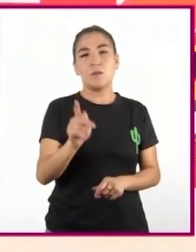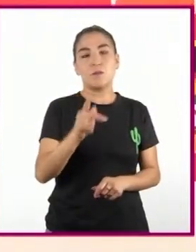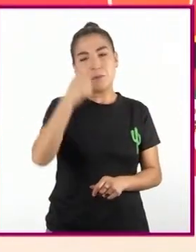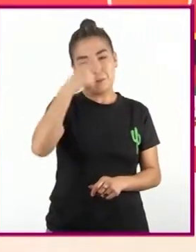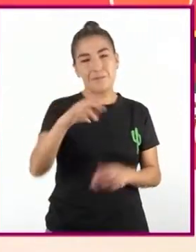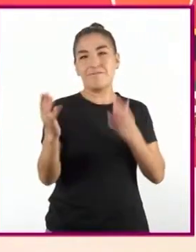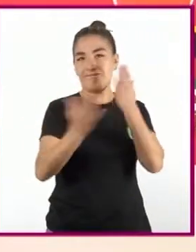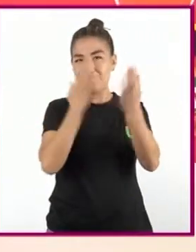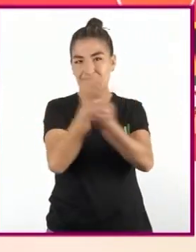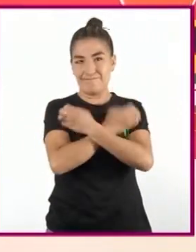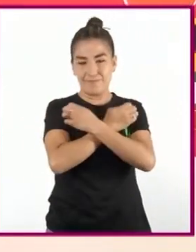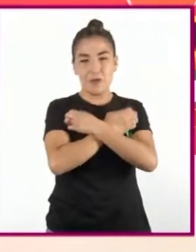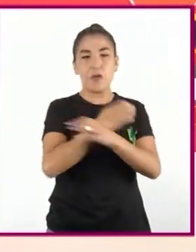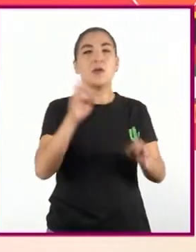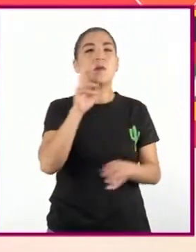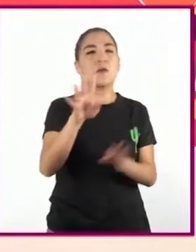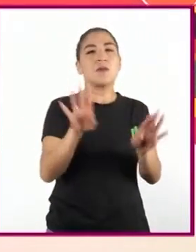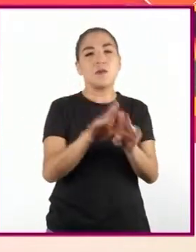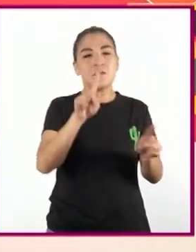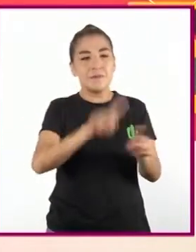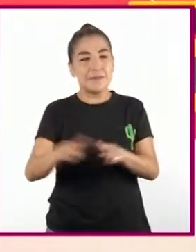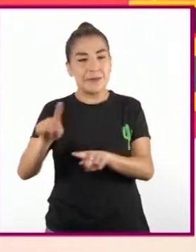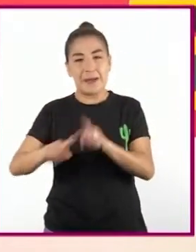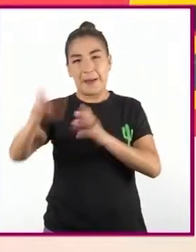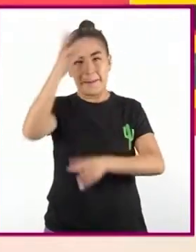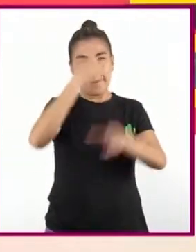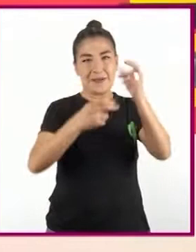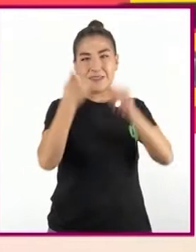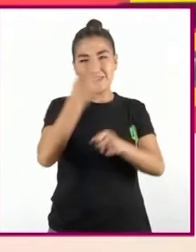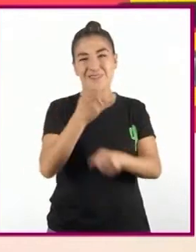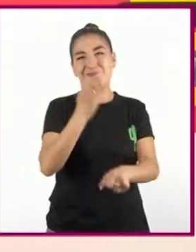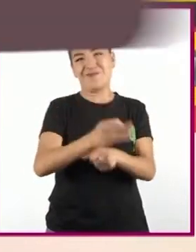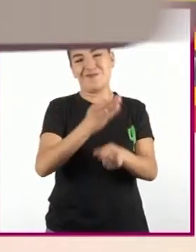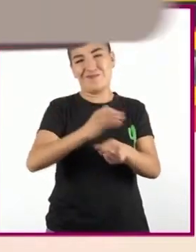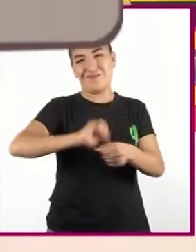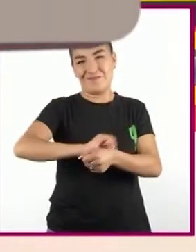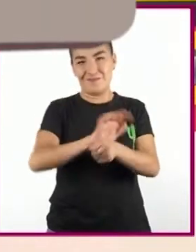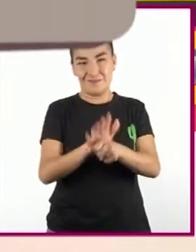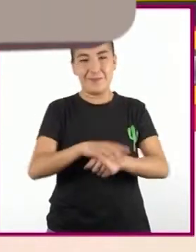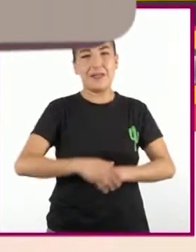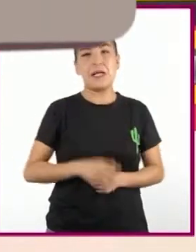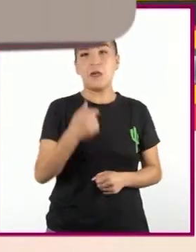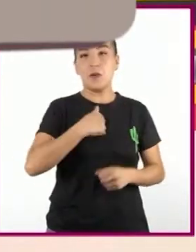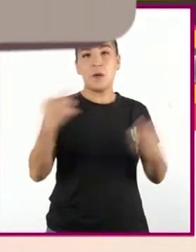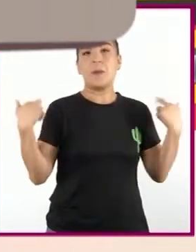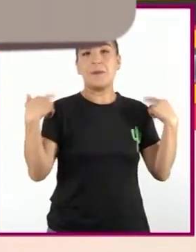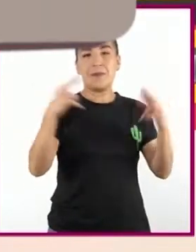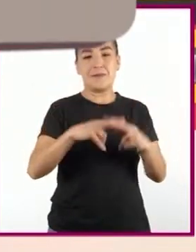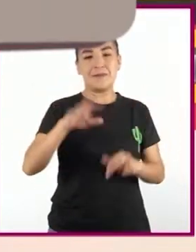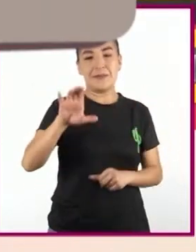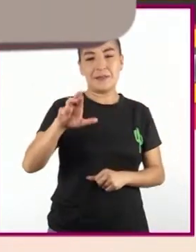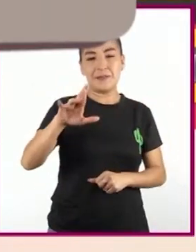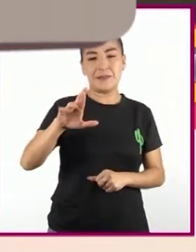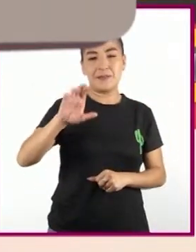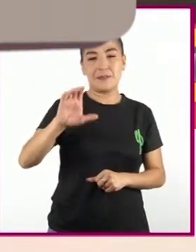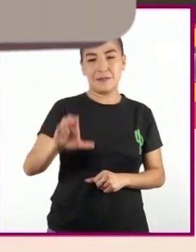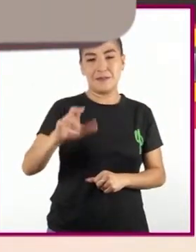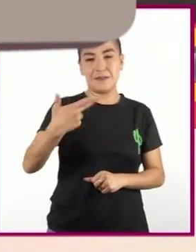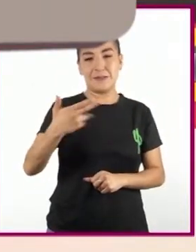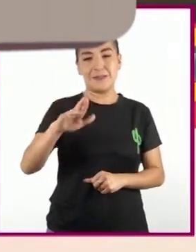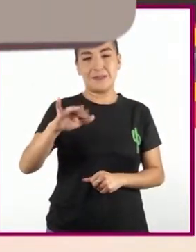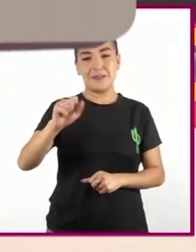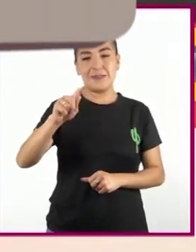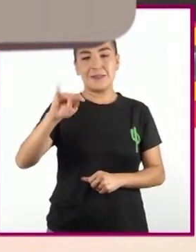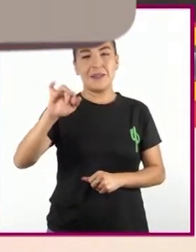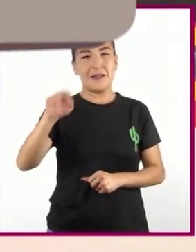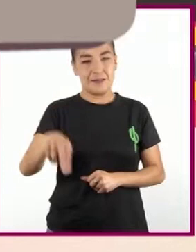continúen ustedes con su proceso de aprendizaje en este periodo de contingencia. Soy el maestro Cristian Edgar Cruz Barba. Y